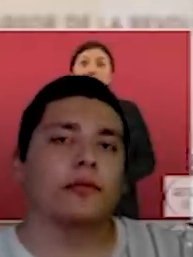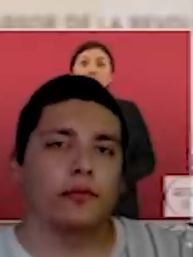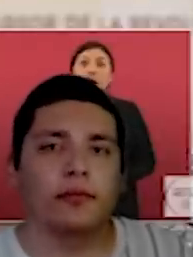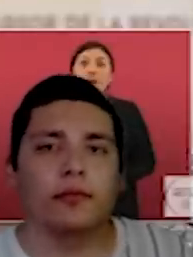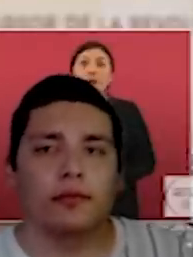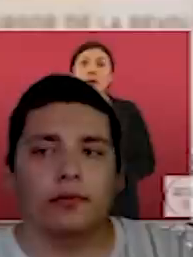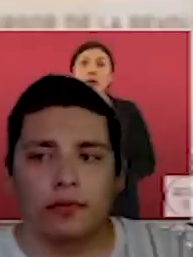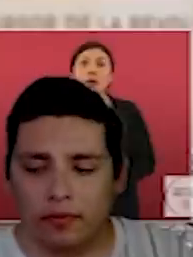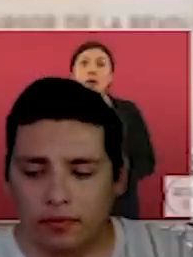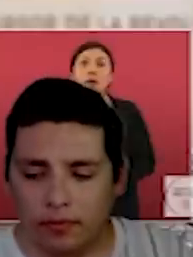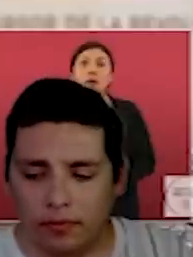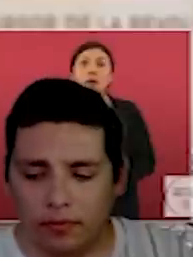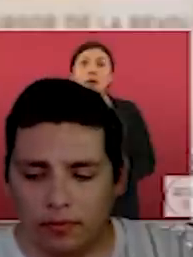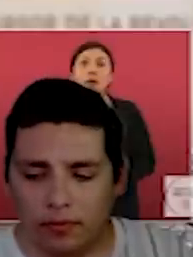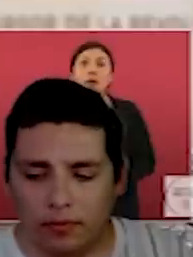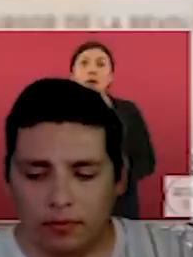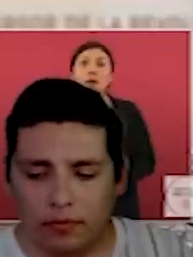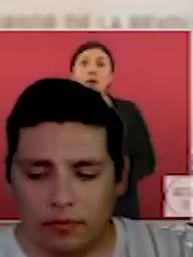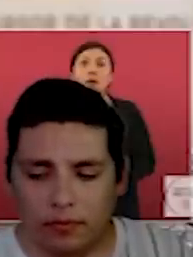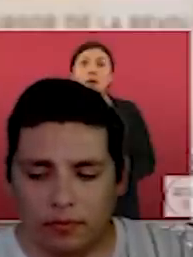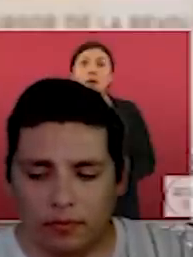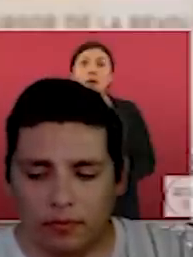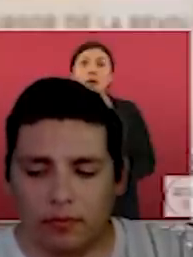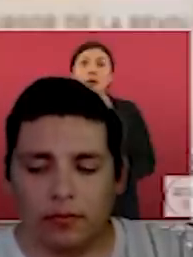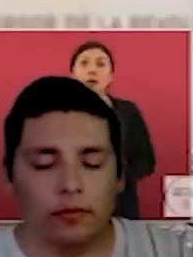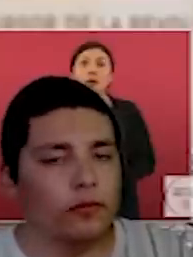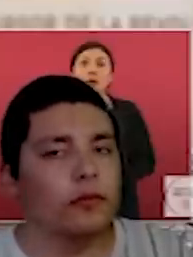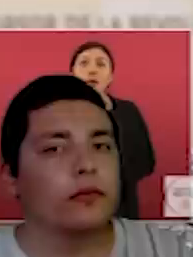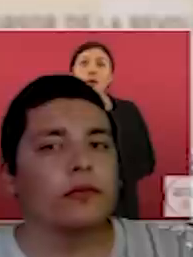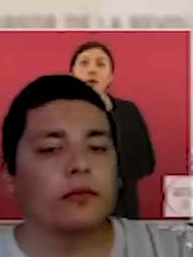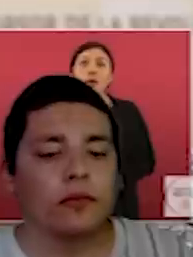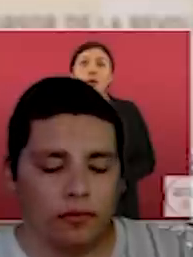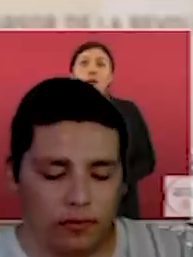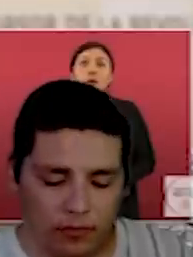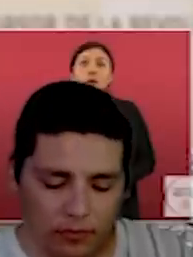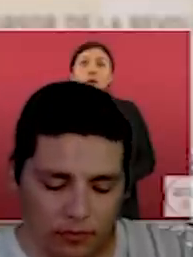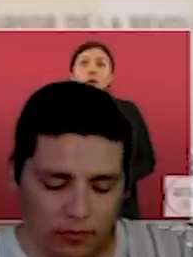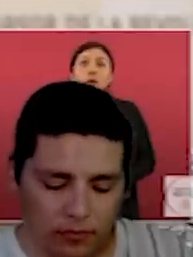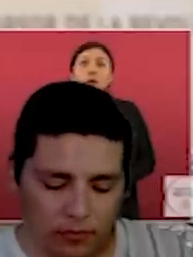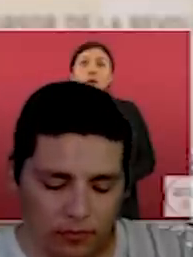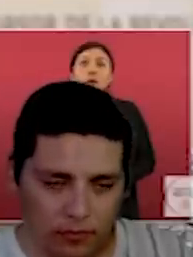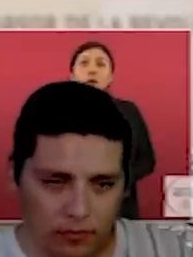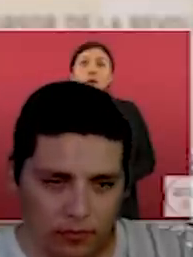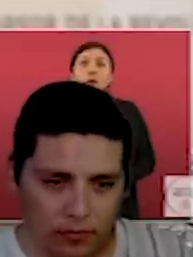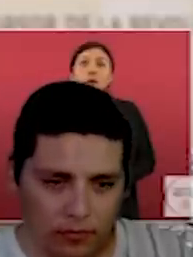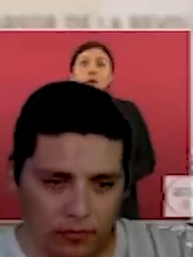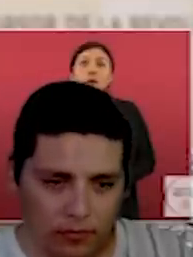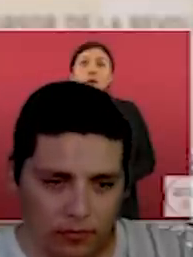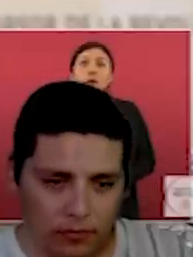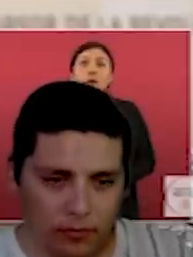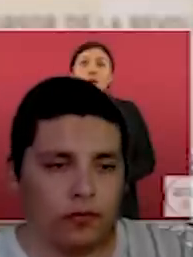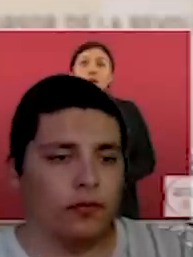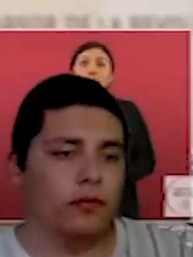están perdidos. Entonces no les quedaba otra más que hacer un plan en el cual están, yo estoy